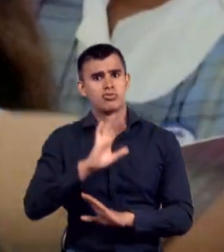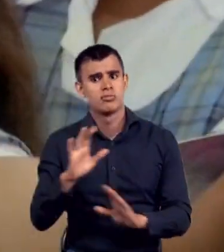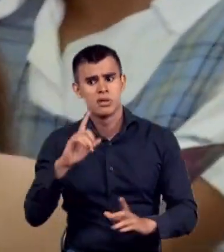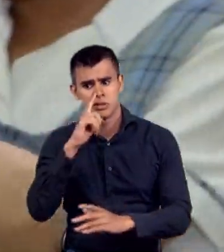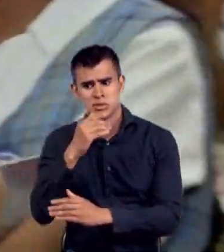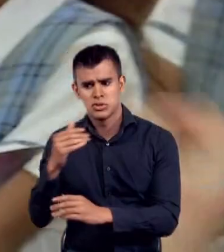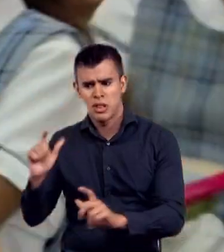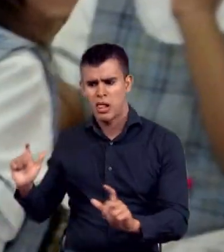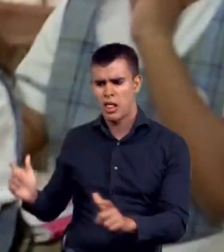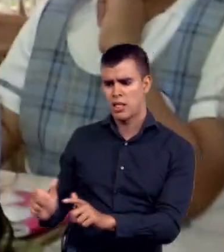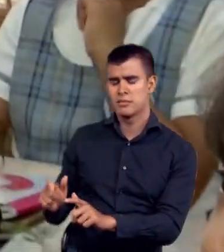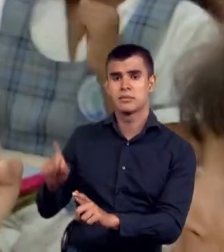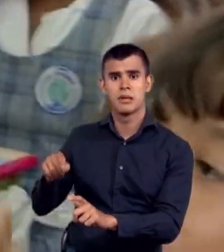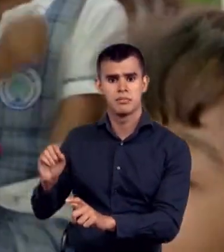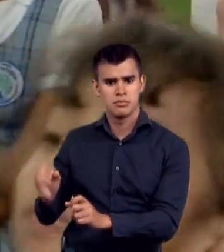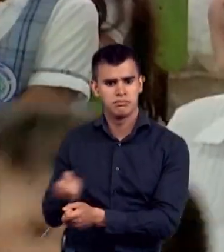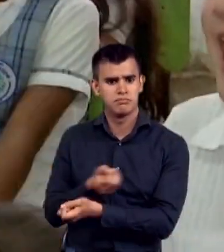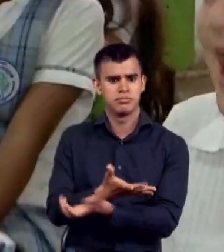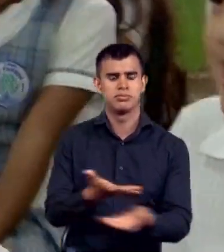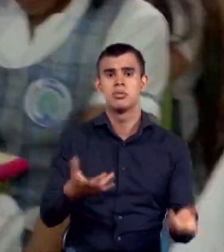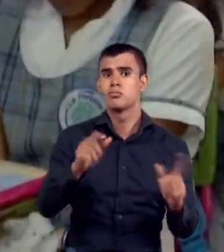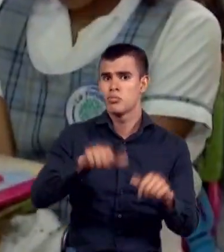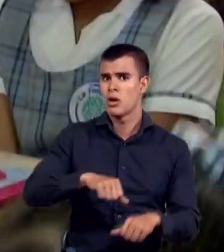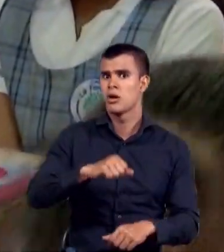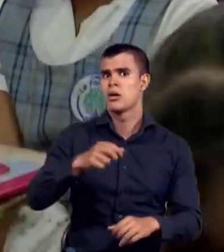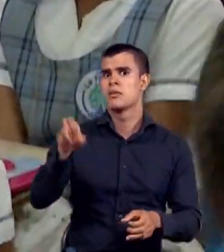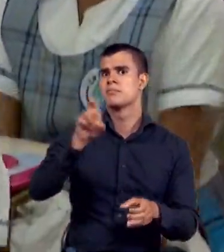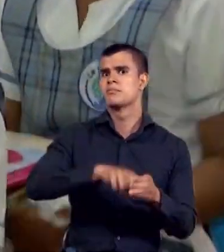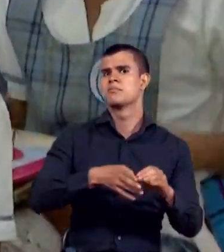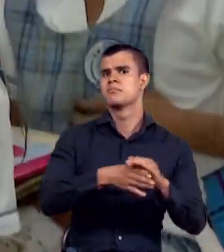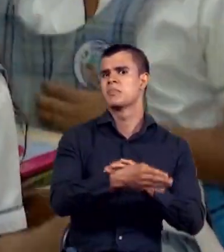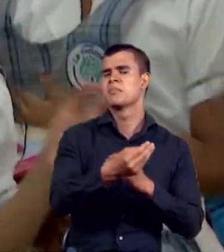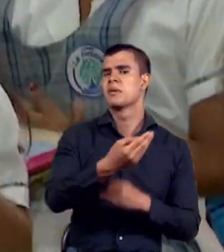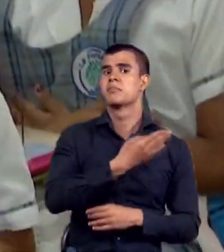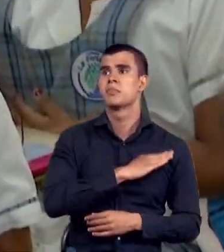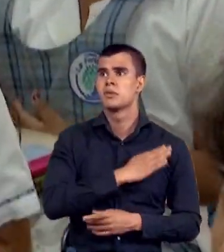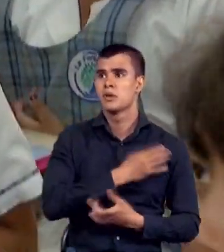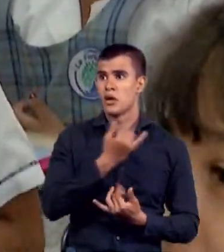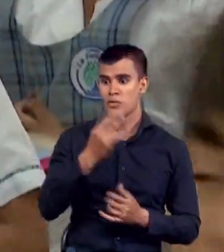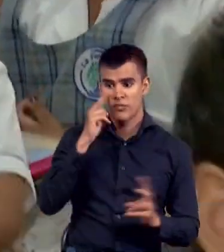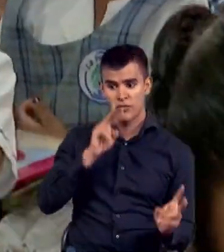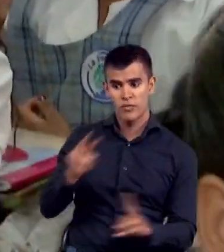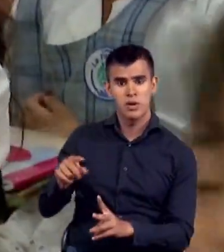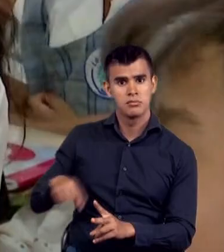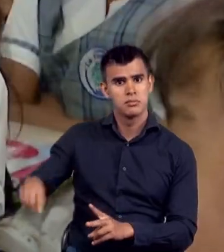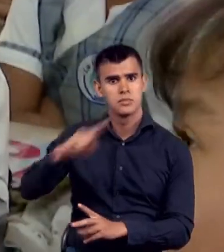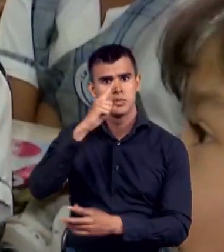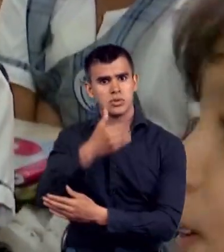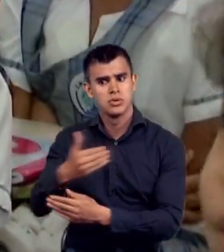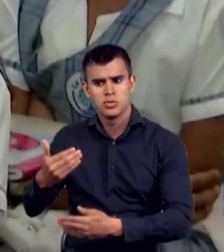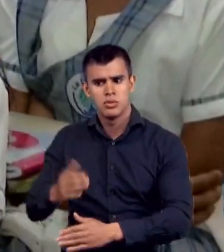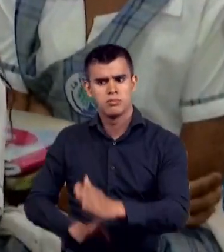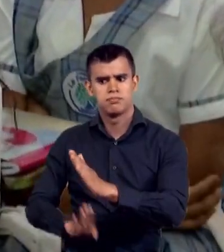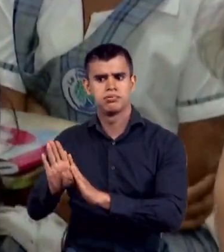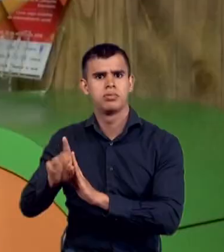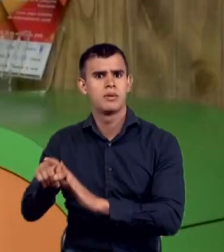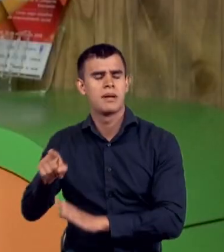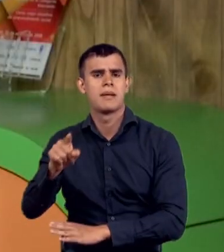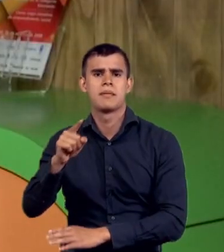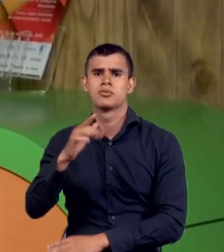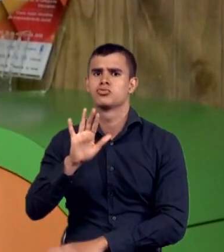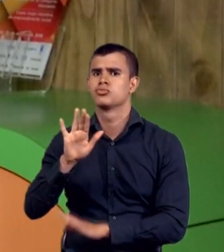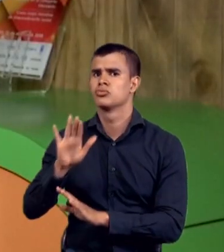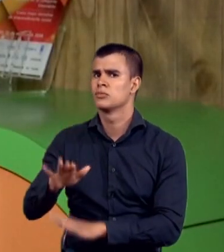niños, sino también en la oferta educativa hacia la secundaria. Porque si vemos todo el progreso que tienen hasta